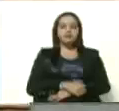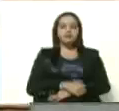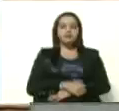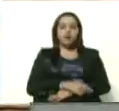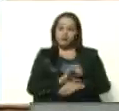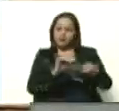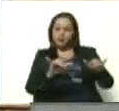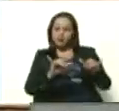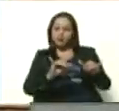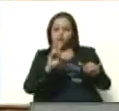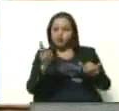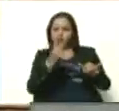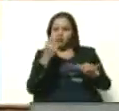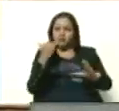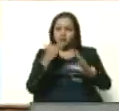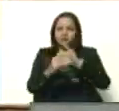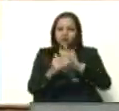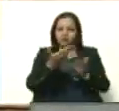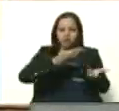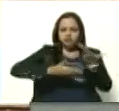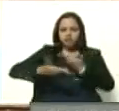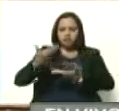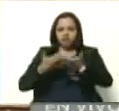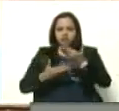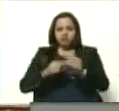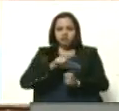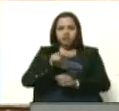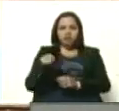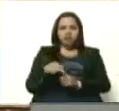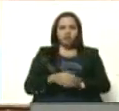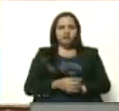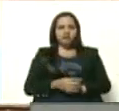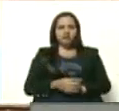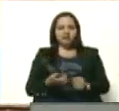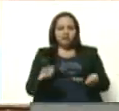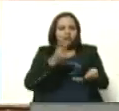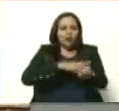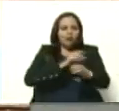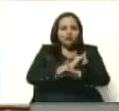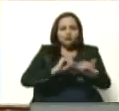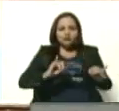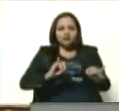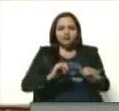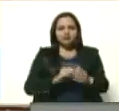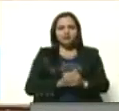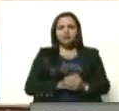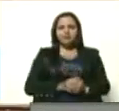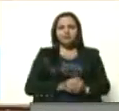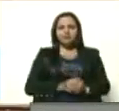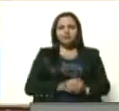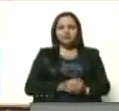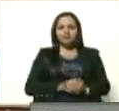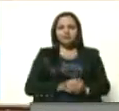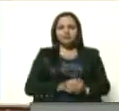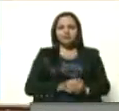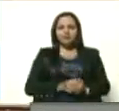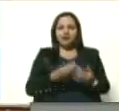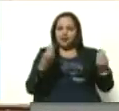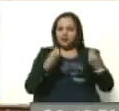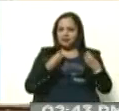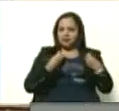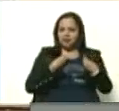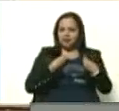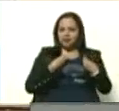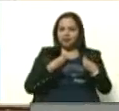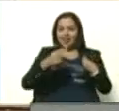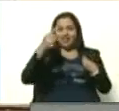el segundo mensaje que quisiera compartir con ustedes es que lo peor ya pasó. Es que hemos vivido